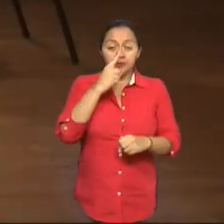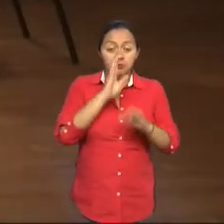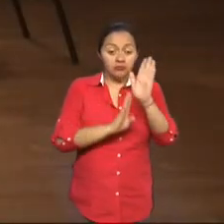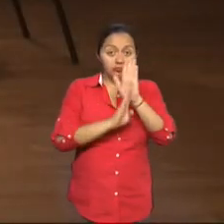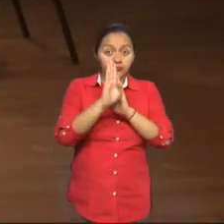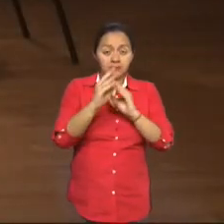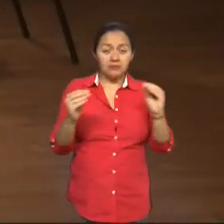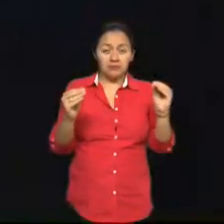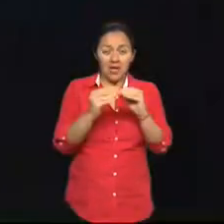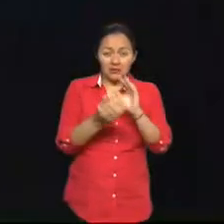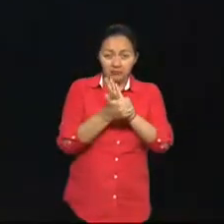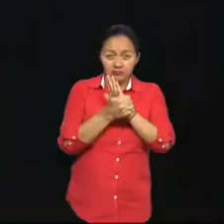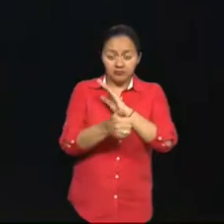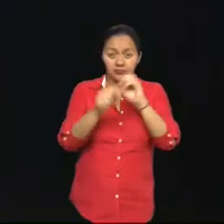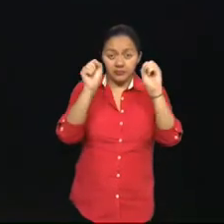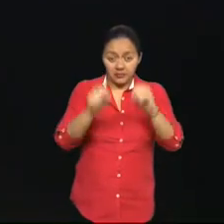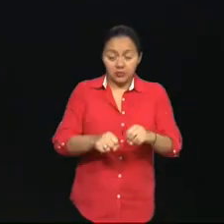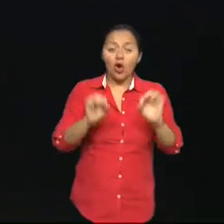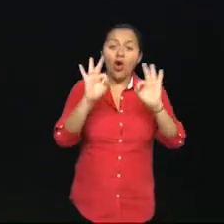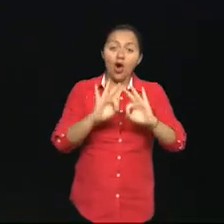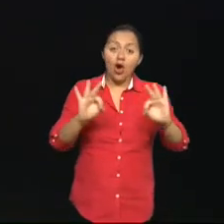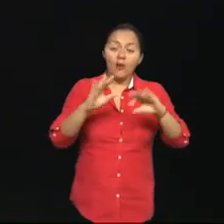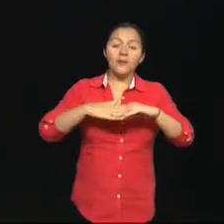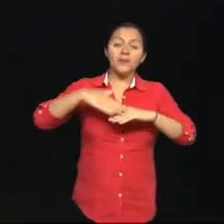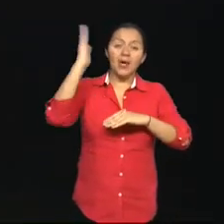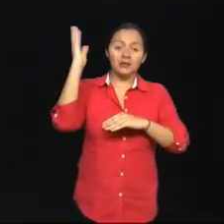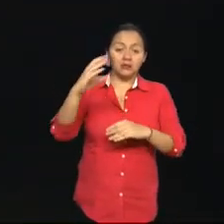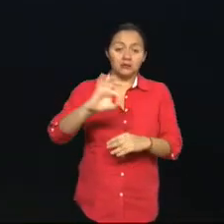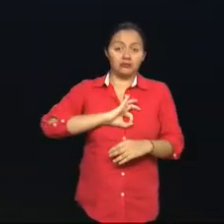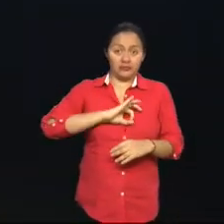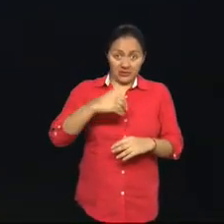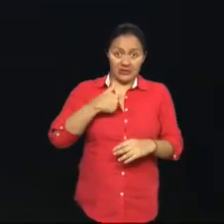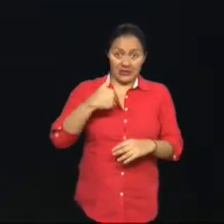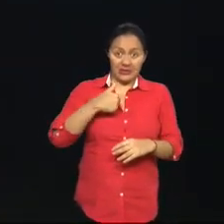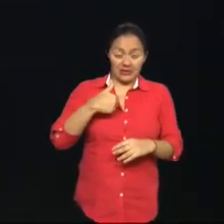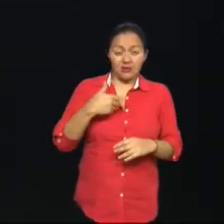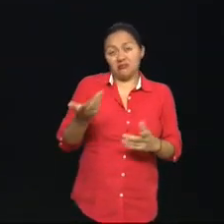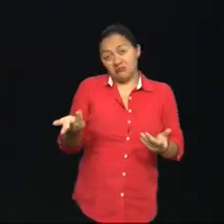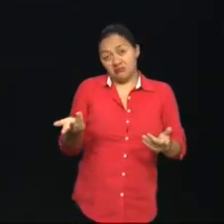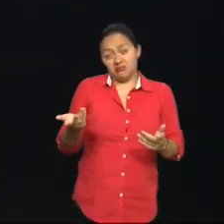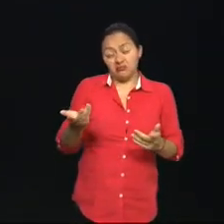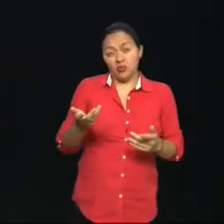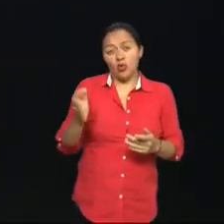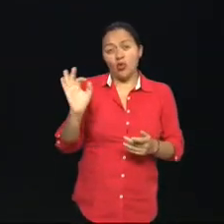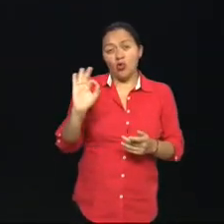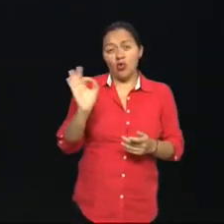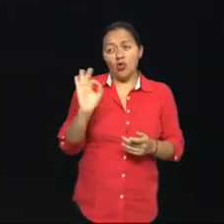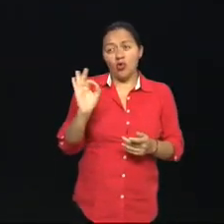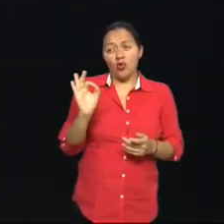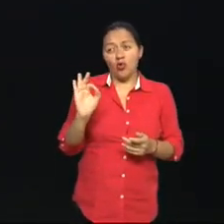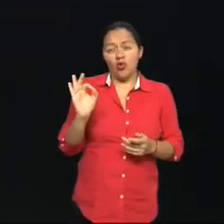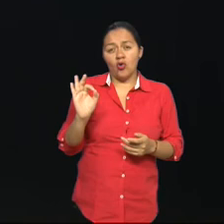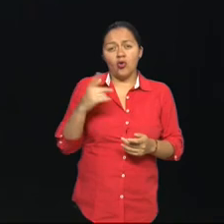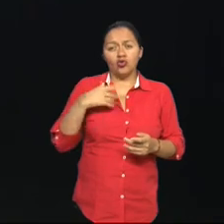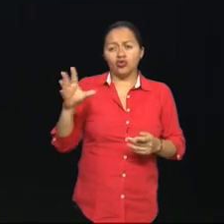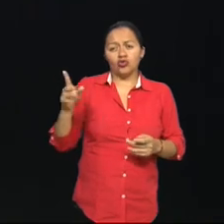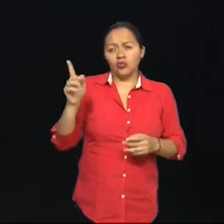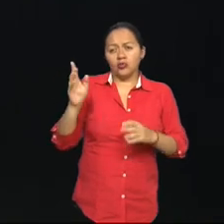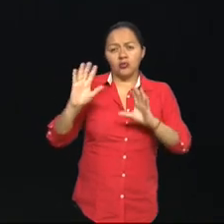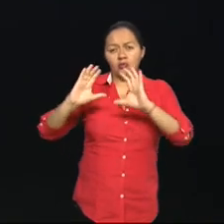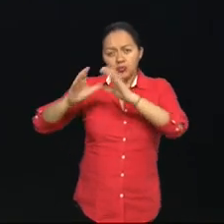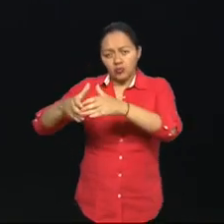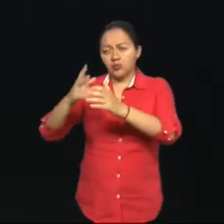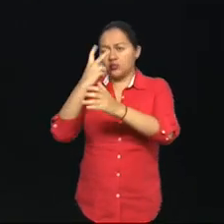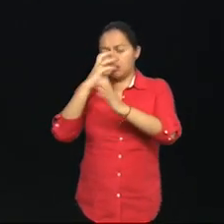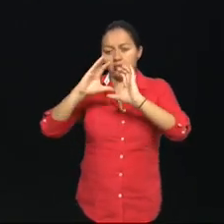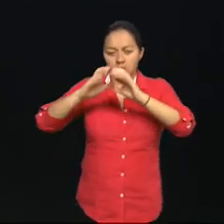una mayor potencialidad o podríamos decir un mayor mérito para ser élite o no? ¿O creo, consideras que en todas las disciplinas y